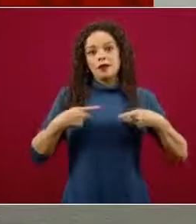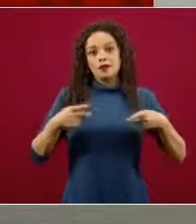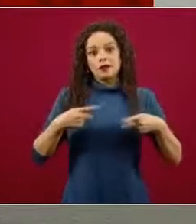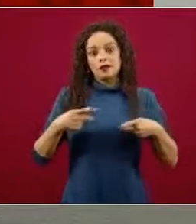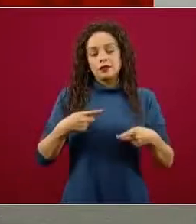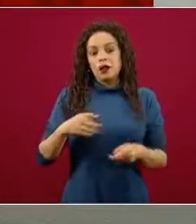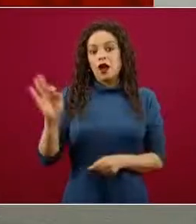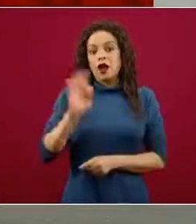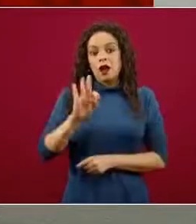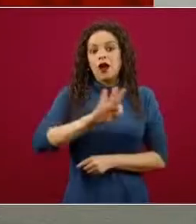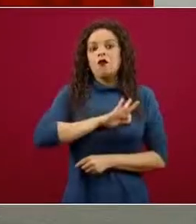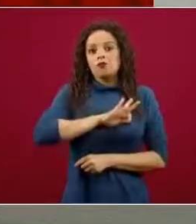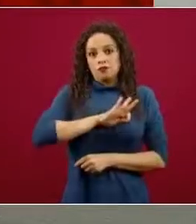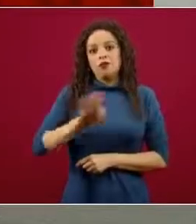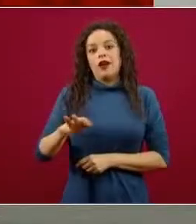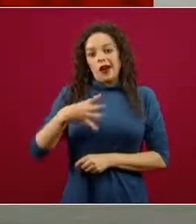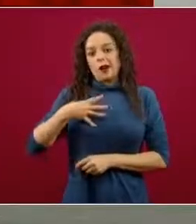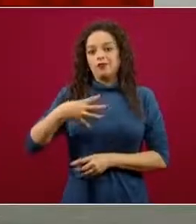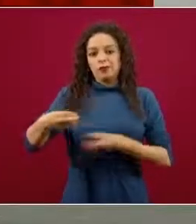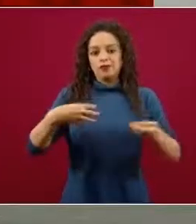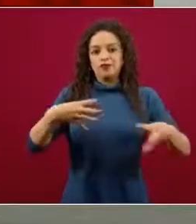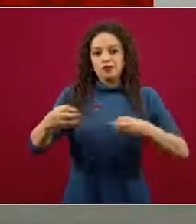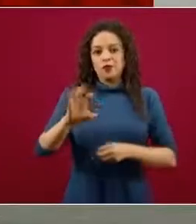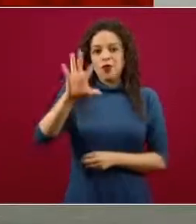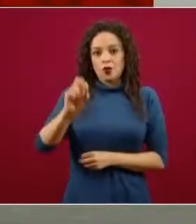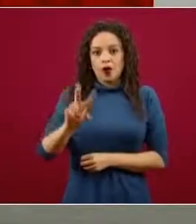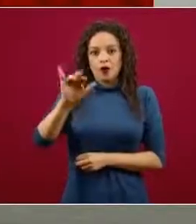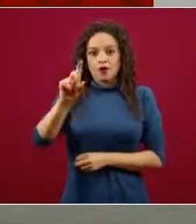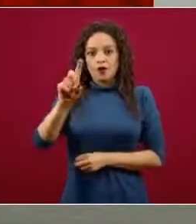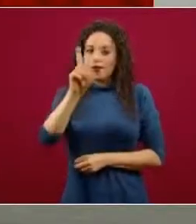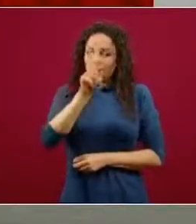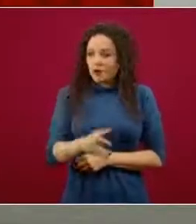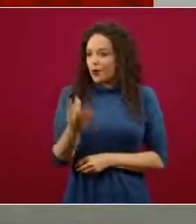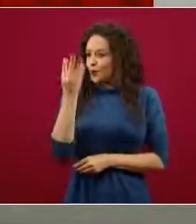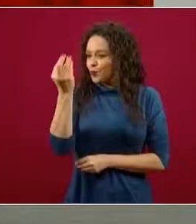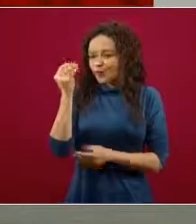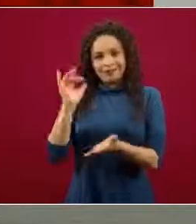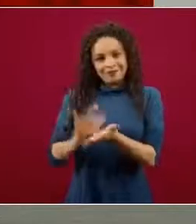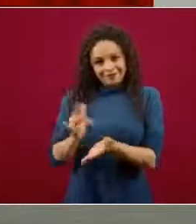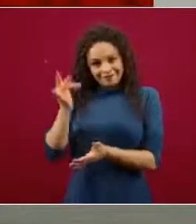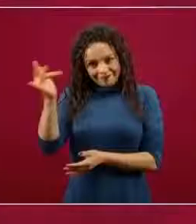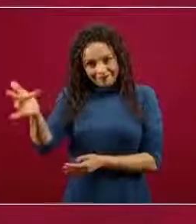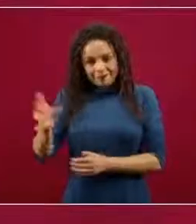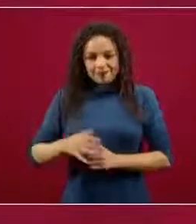en contagios de COVID entre la comunidad. Entonces, muchas gracias y